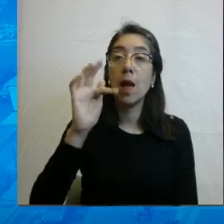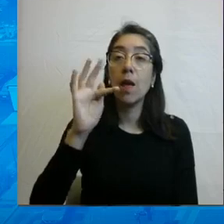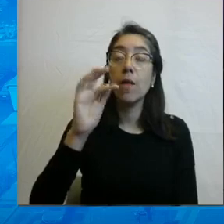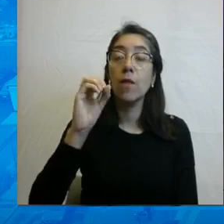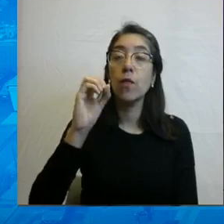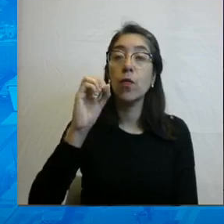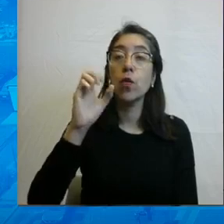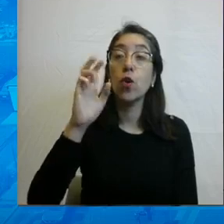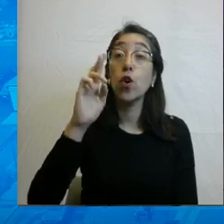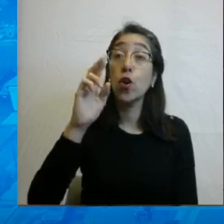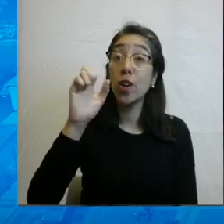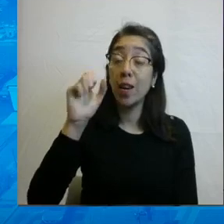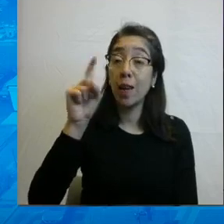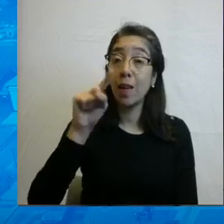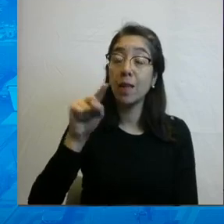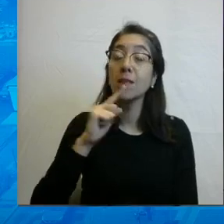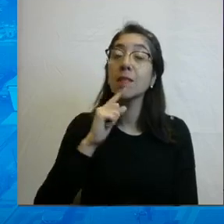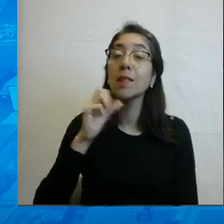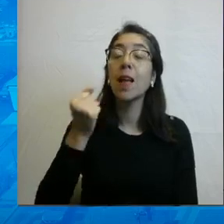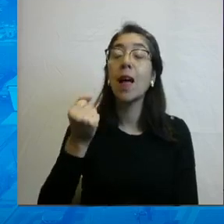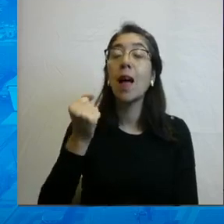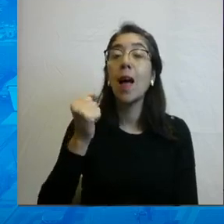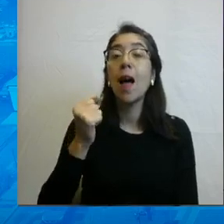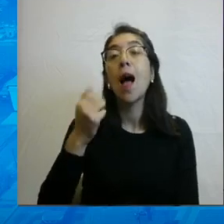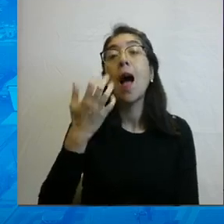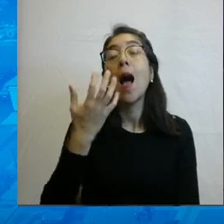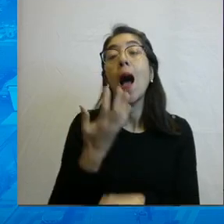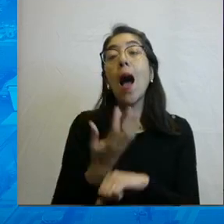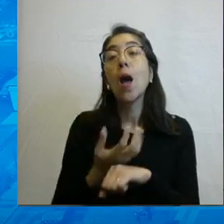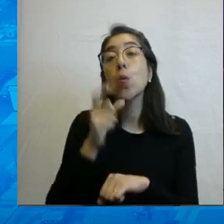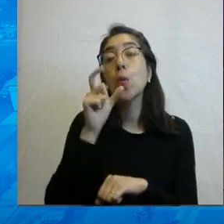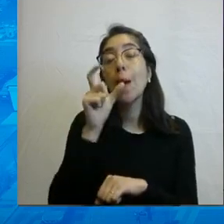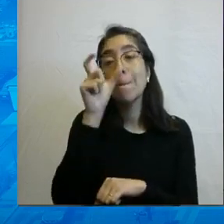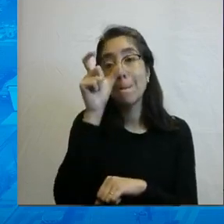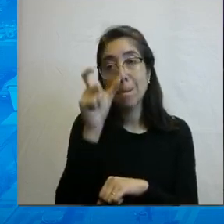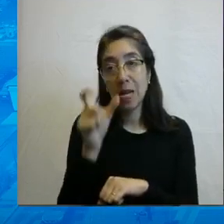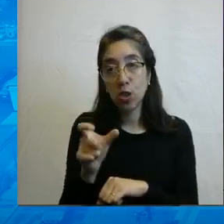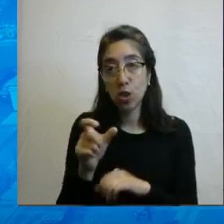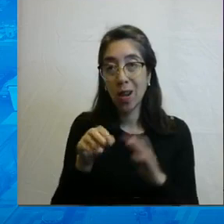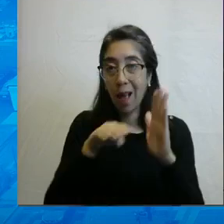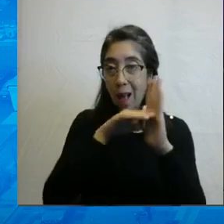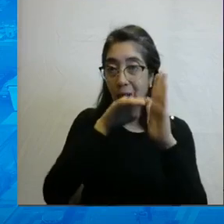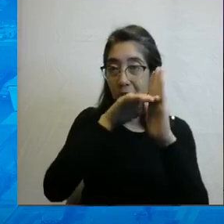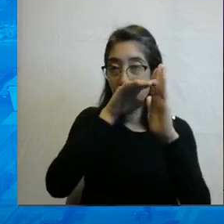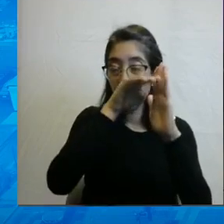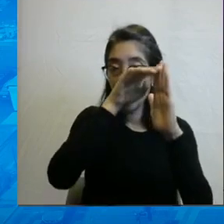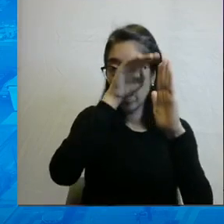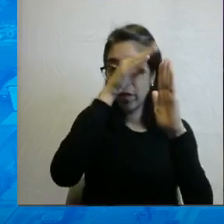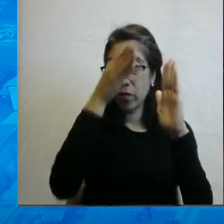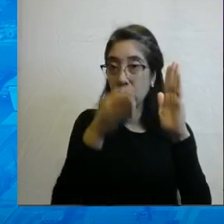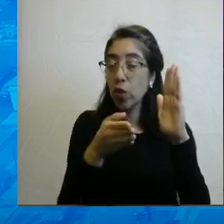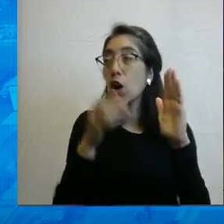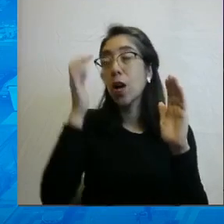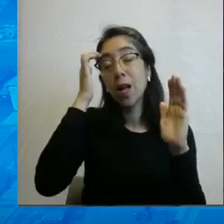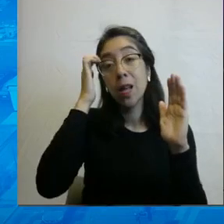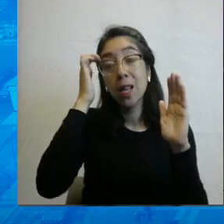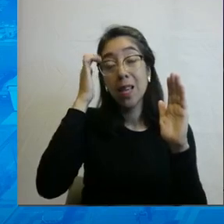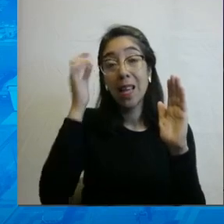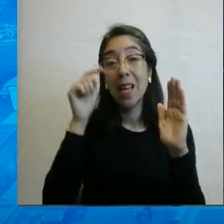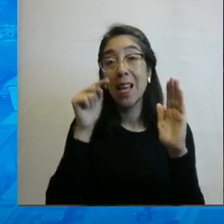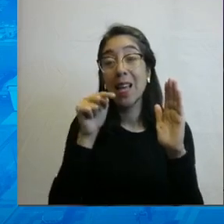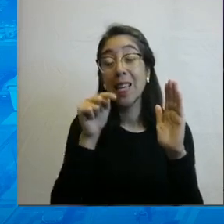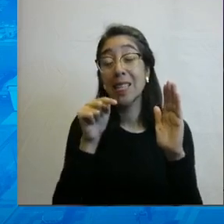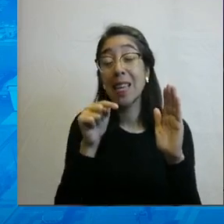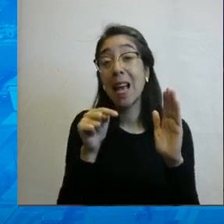enferma mentalmente y tiene la casa llena de, digamos, de